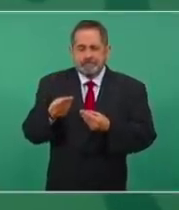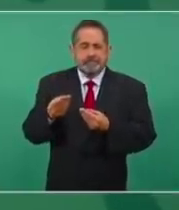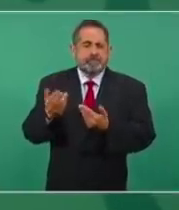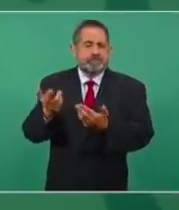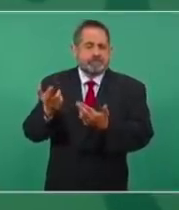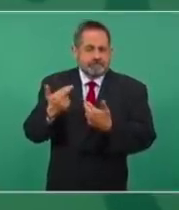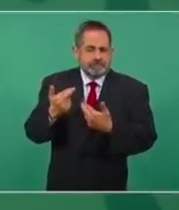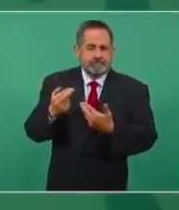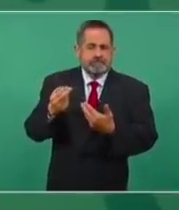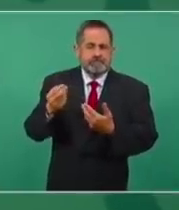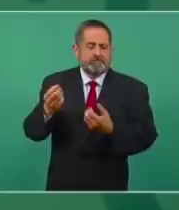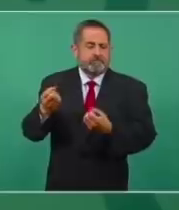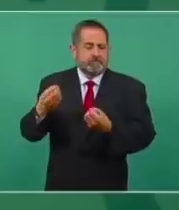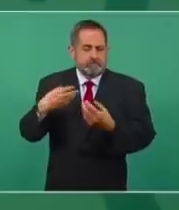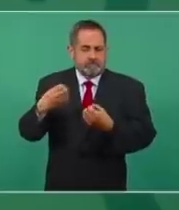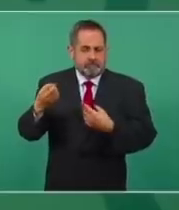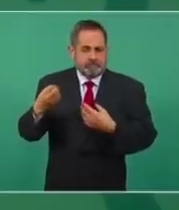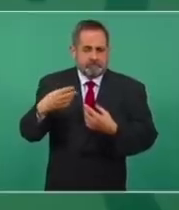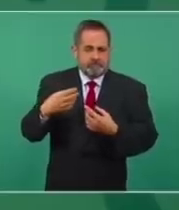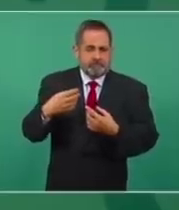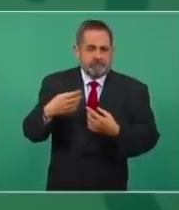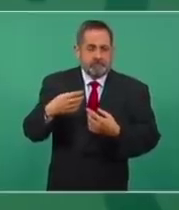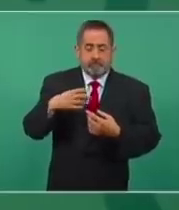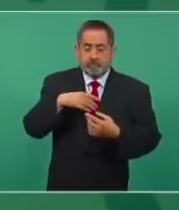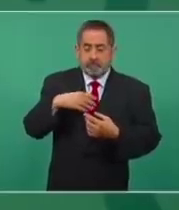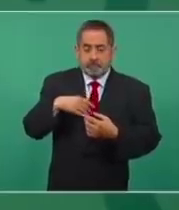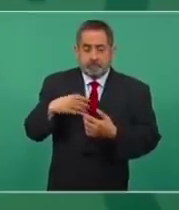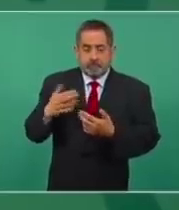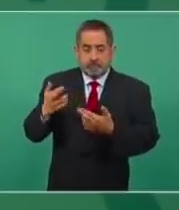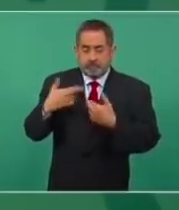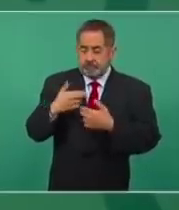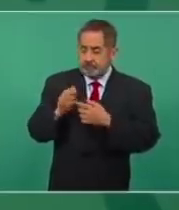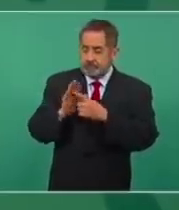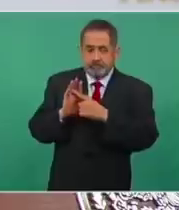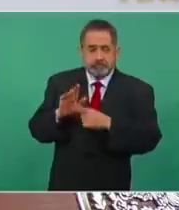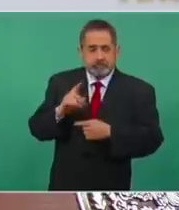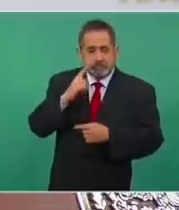regalos. Ahora me trajeron un muñequito